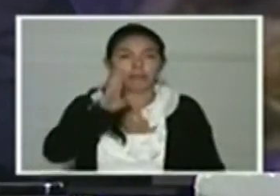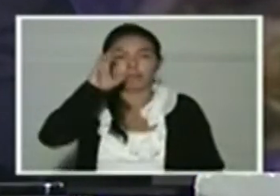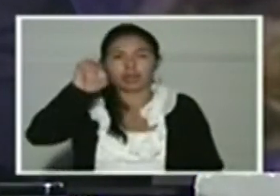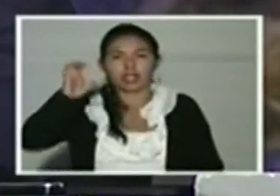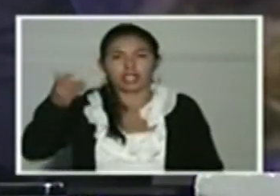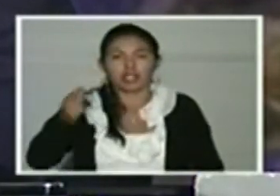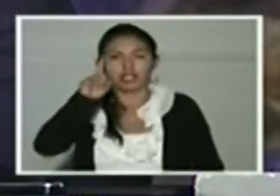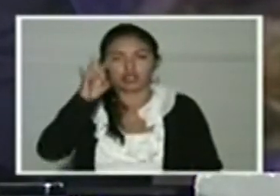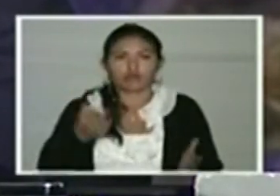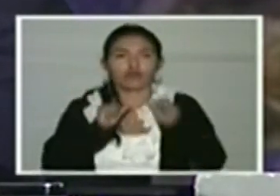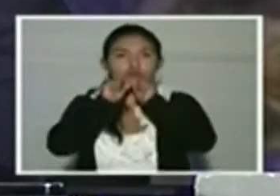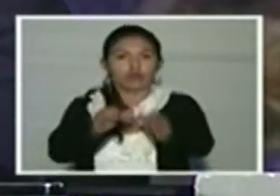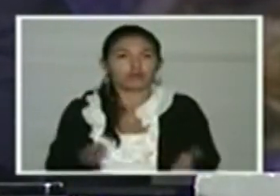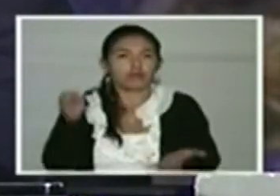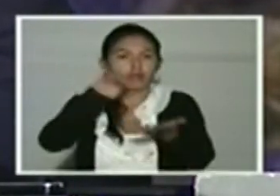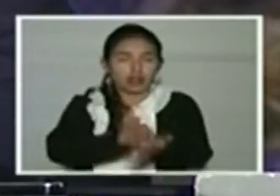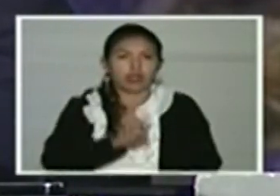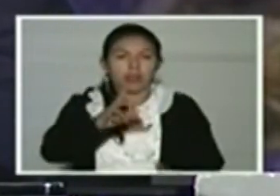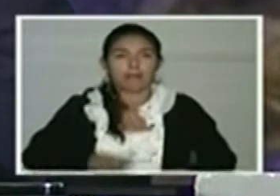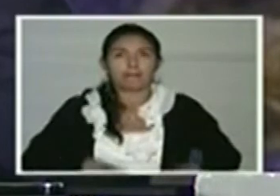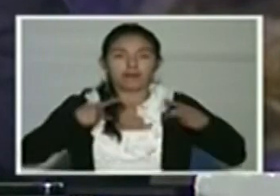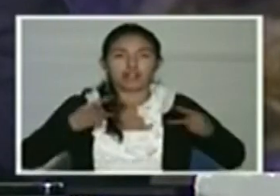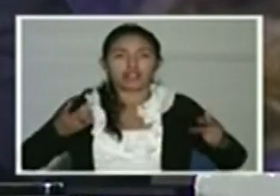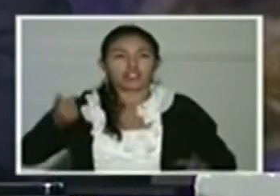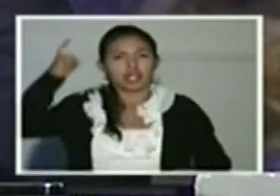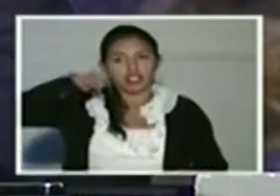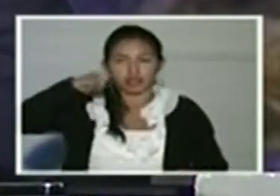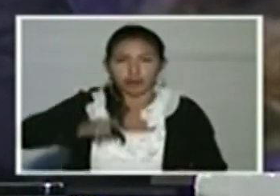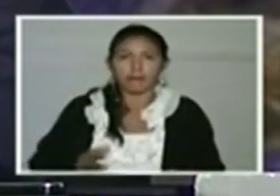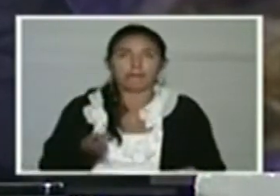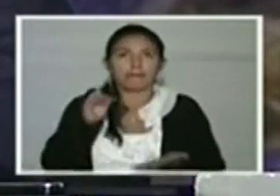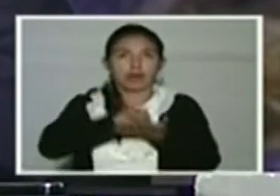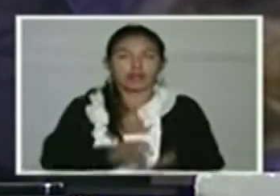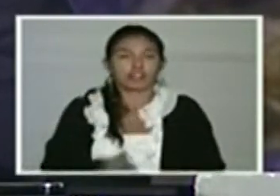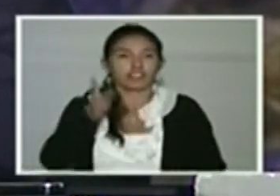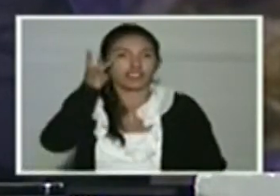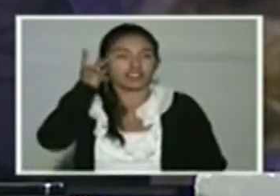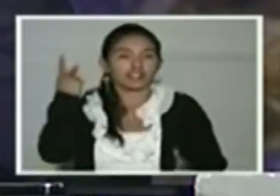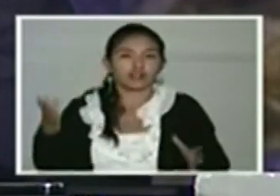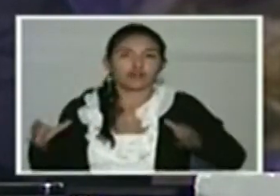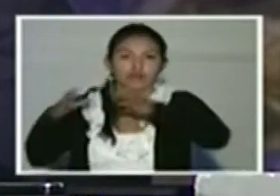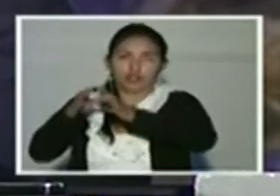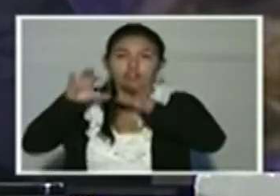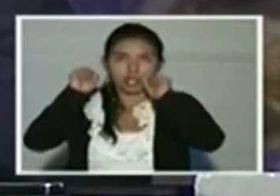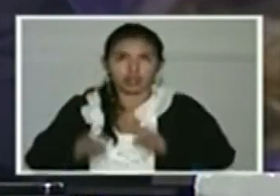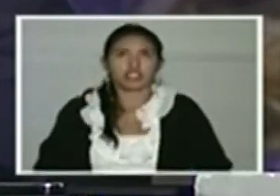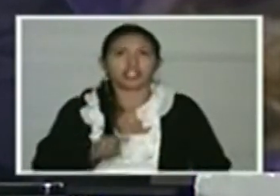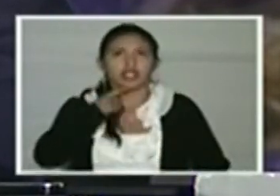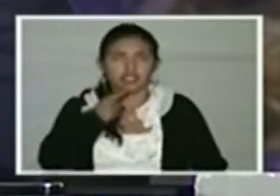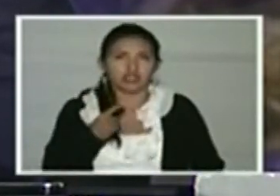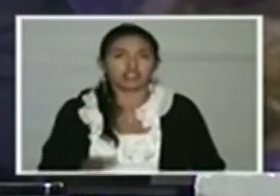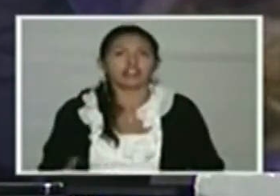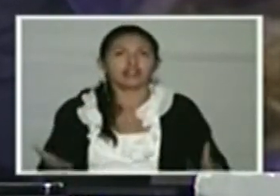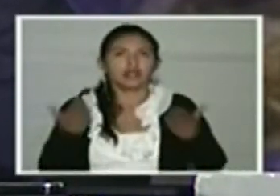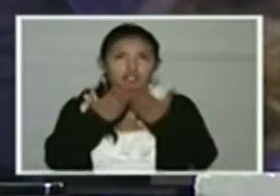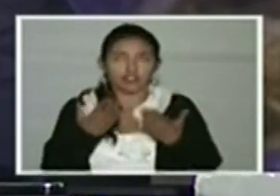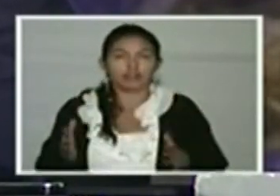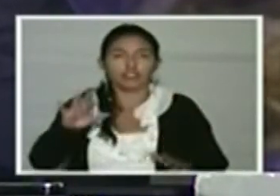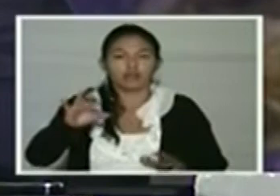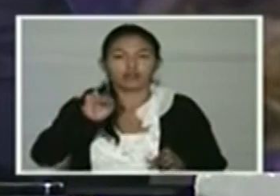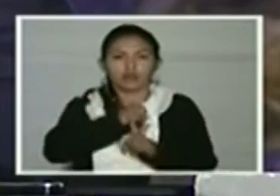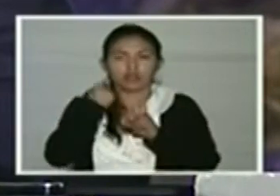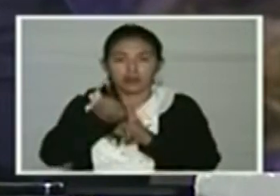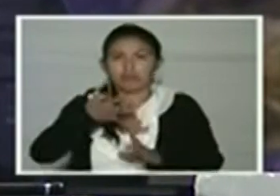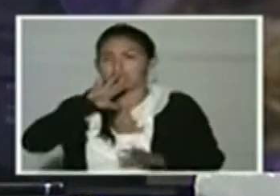mejorar para que sigan cambiando las vidas de los más necesitados el gobierno de fuerza popular sin cesar si cerrara las brechas sociales